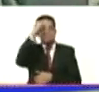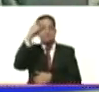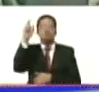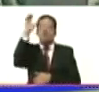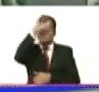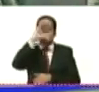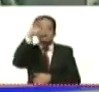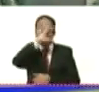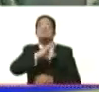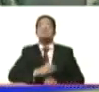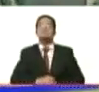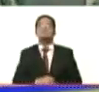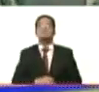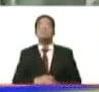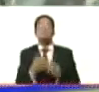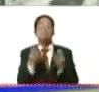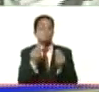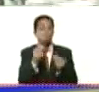ustedes,